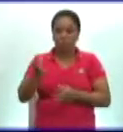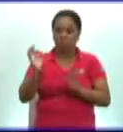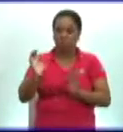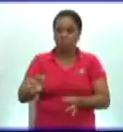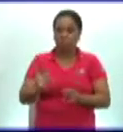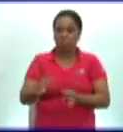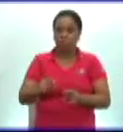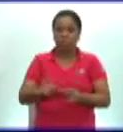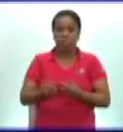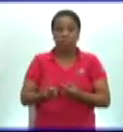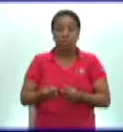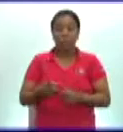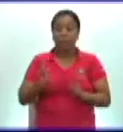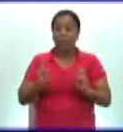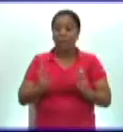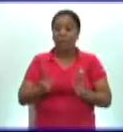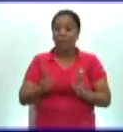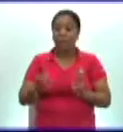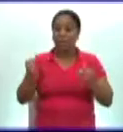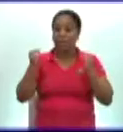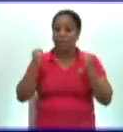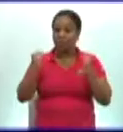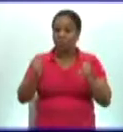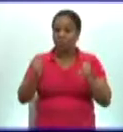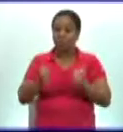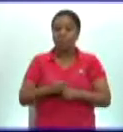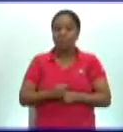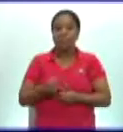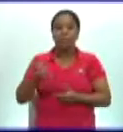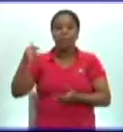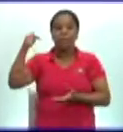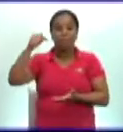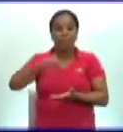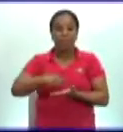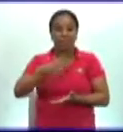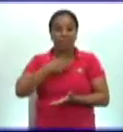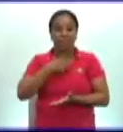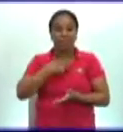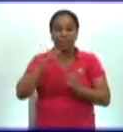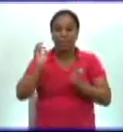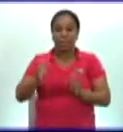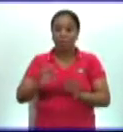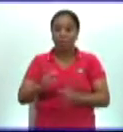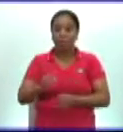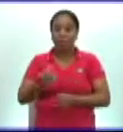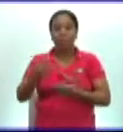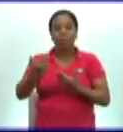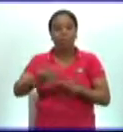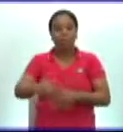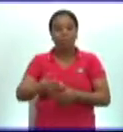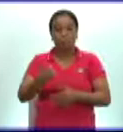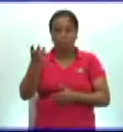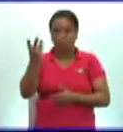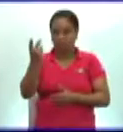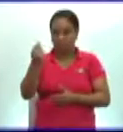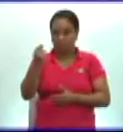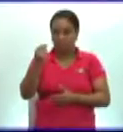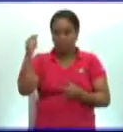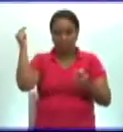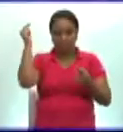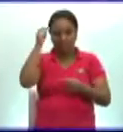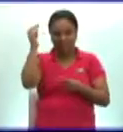lo que las parejas de fuerzas van a tener el mismo valor, dirección y